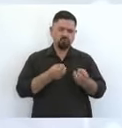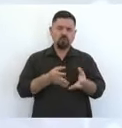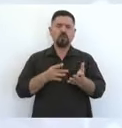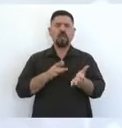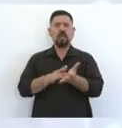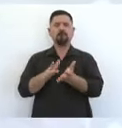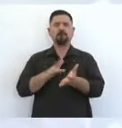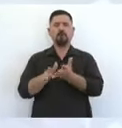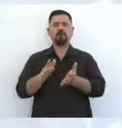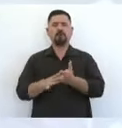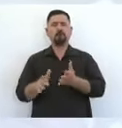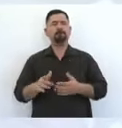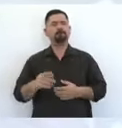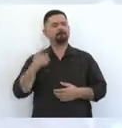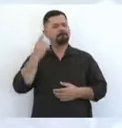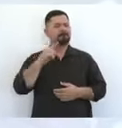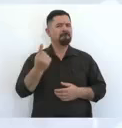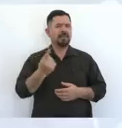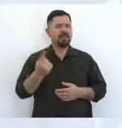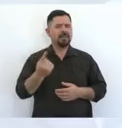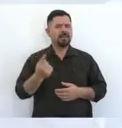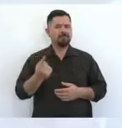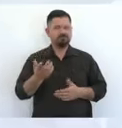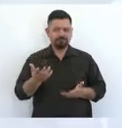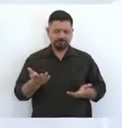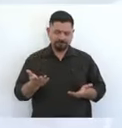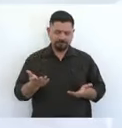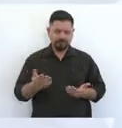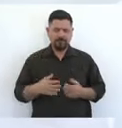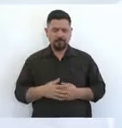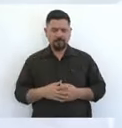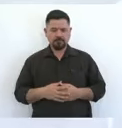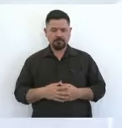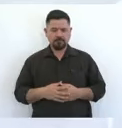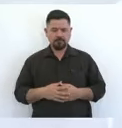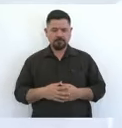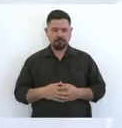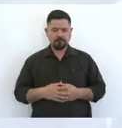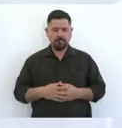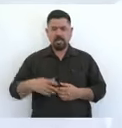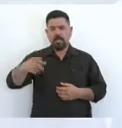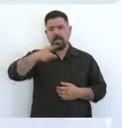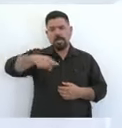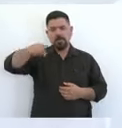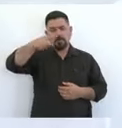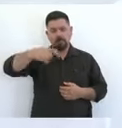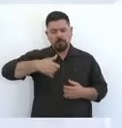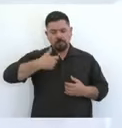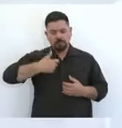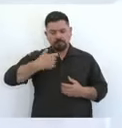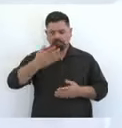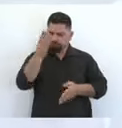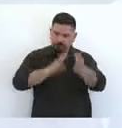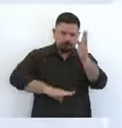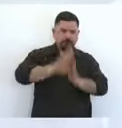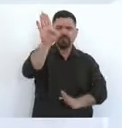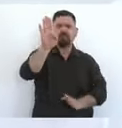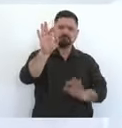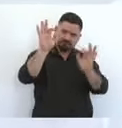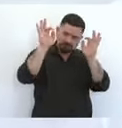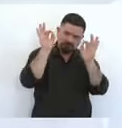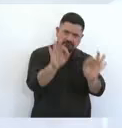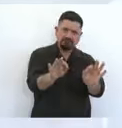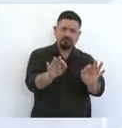para que puedan salir adelante